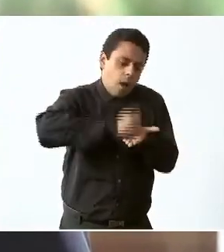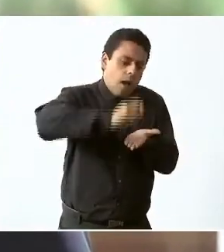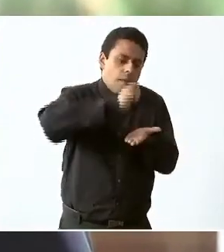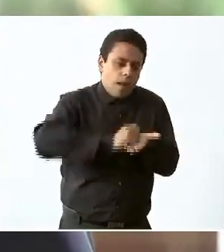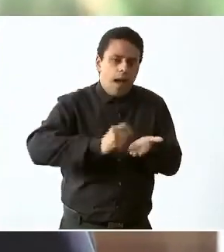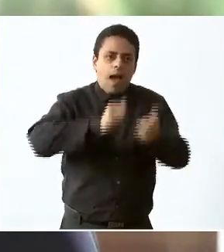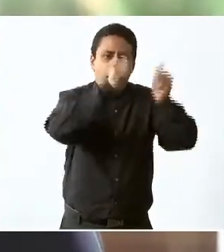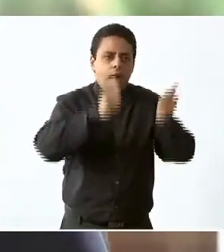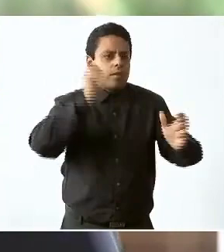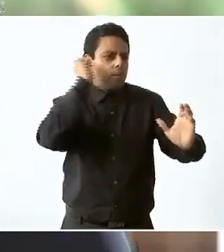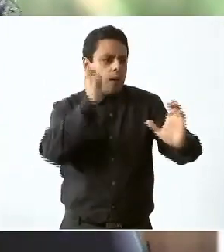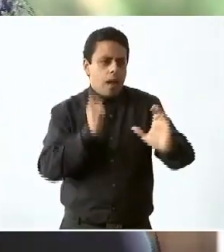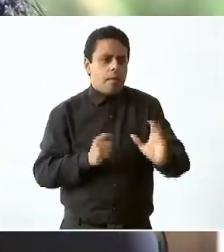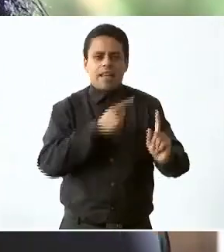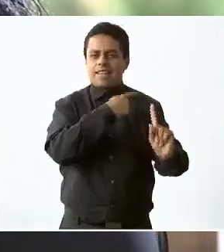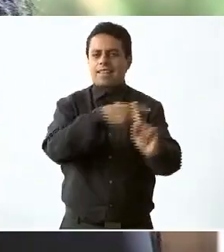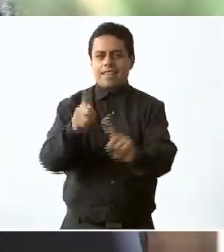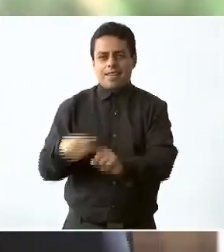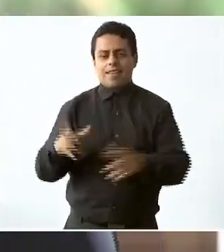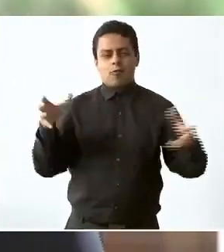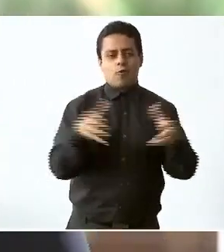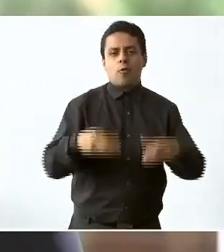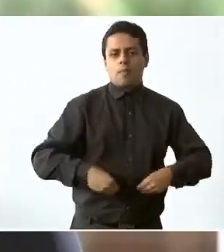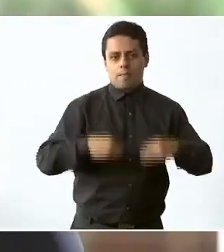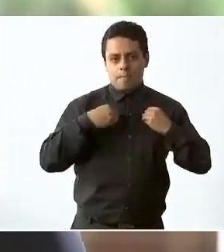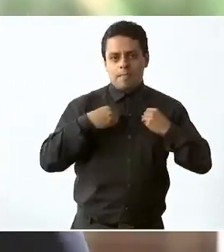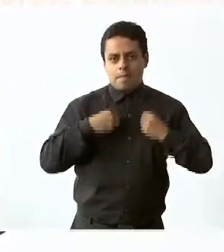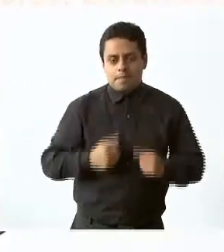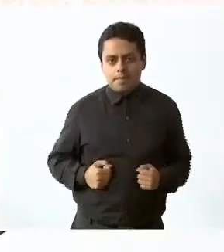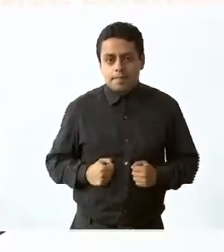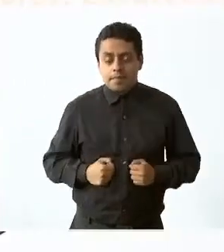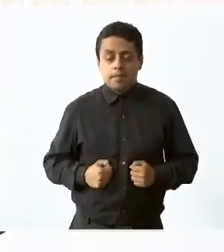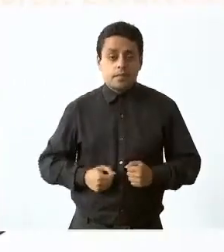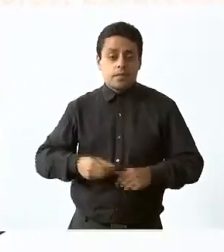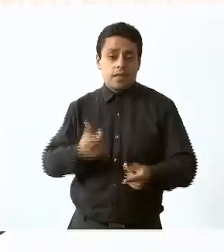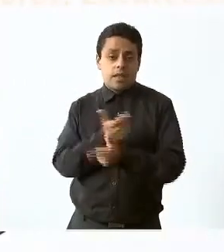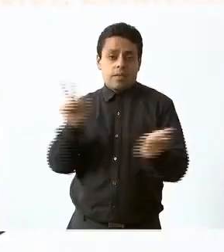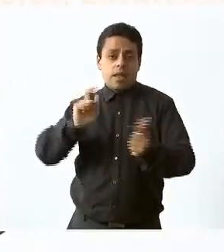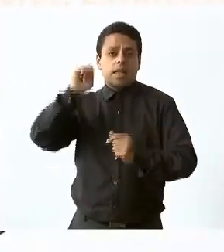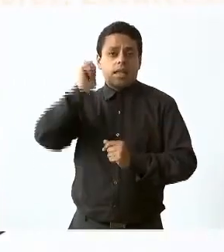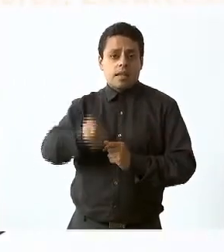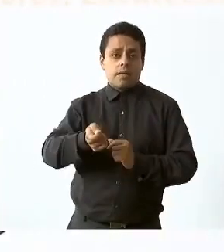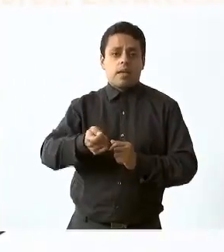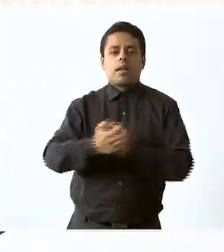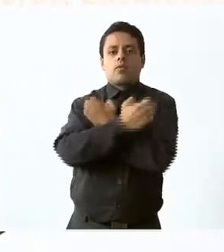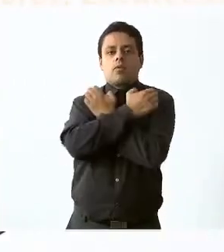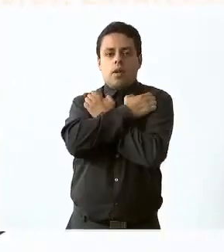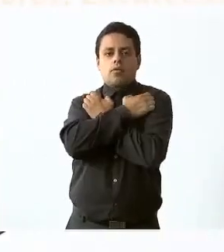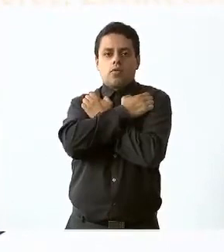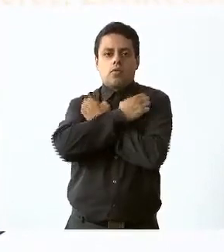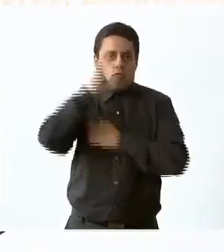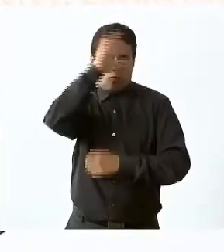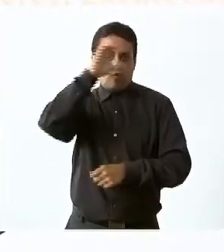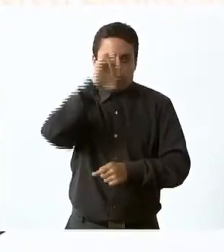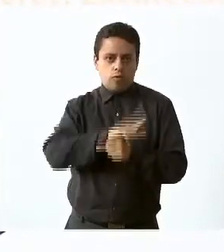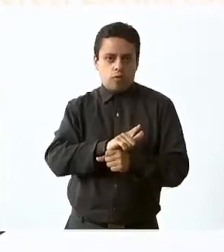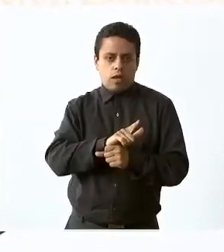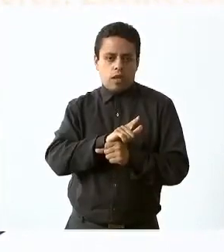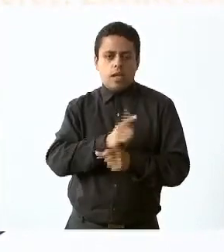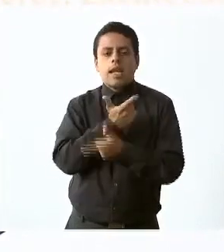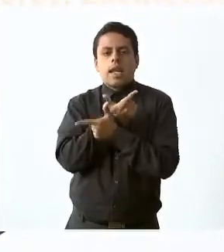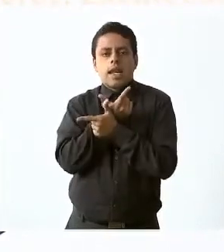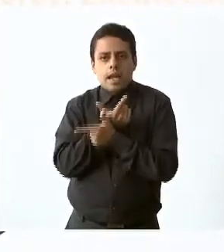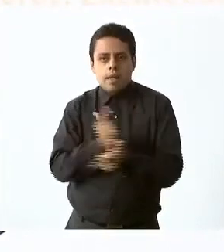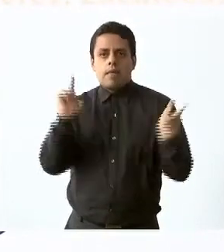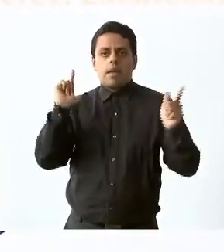comunidad. El camino más certero a la libertad es el de la educación y la cultura, porque la libertad que